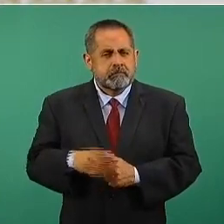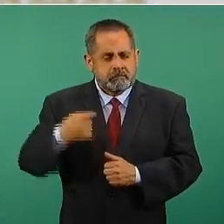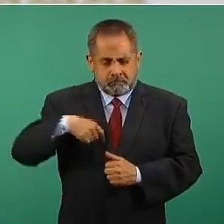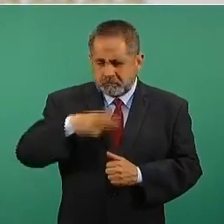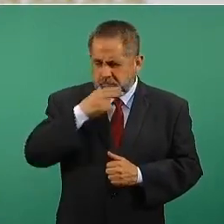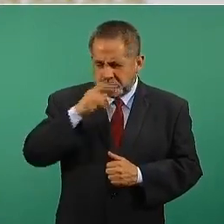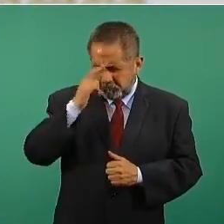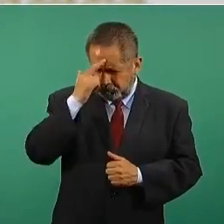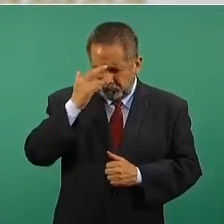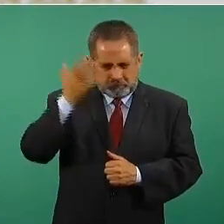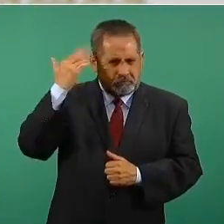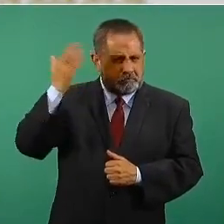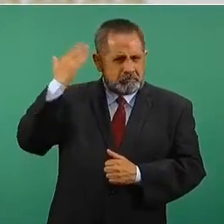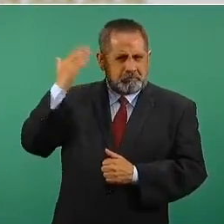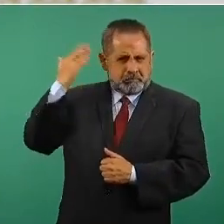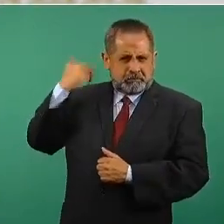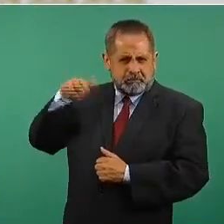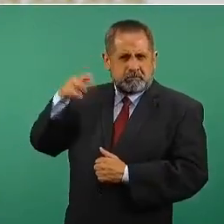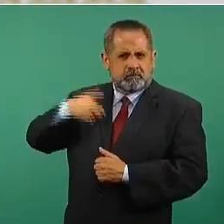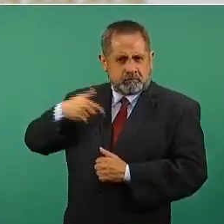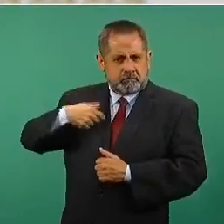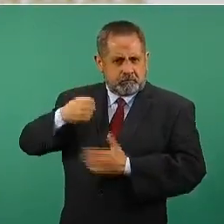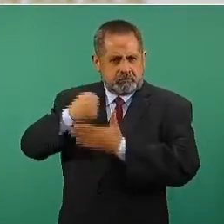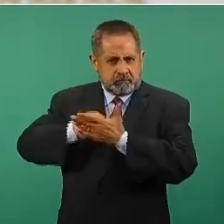en nuestra lucha,